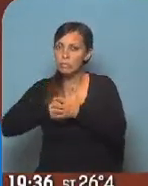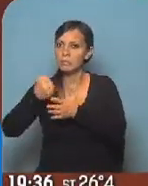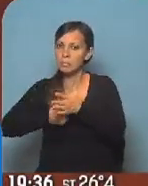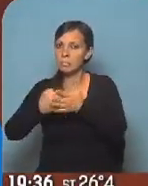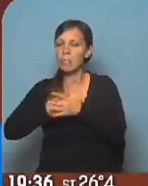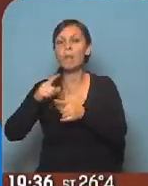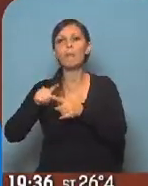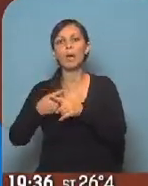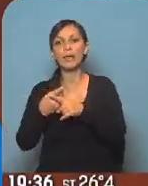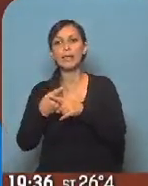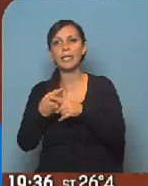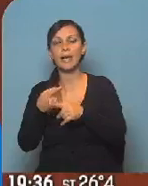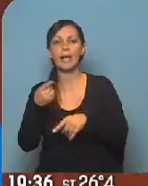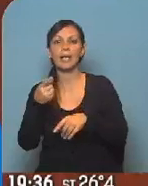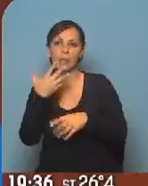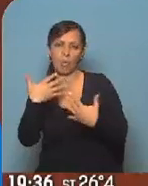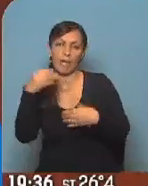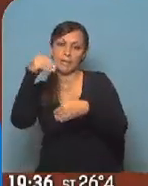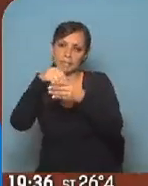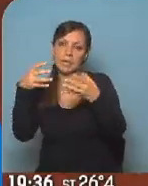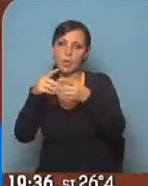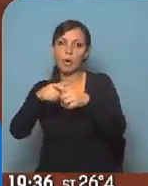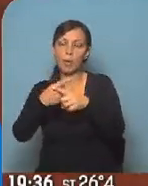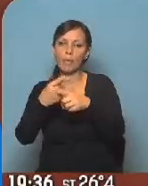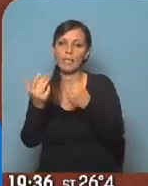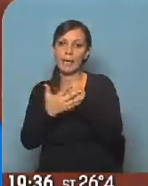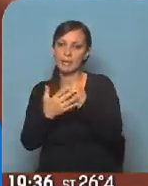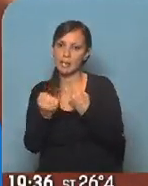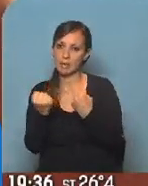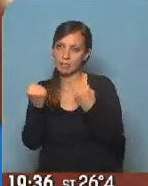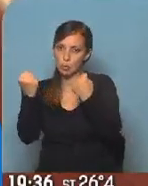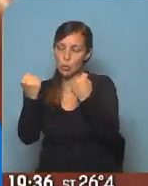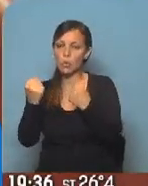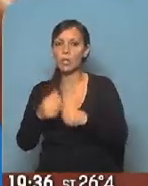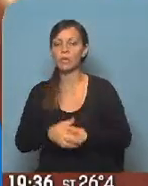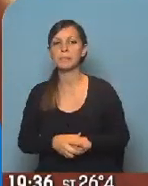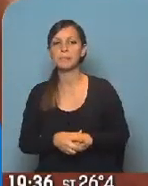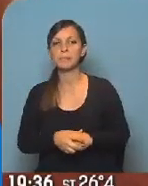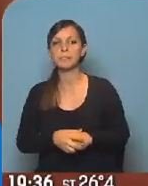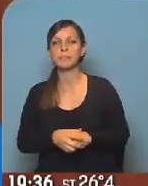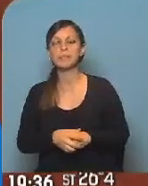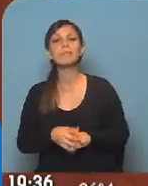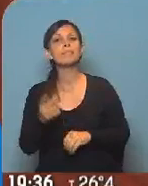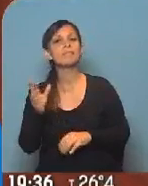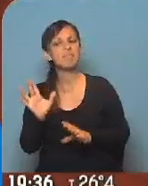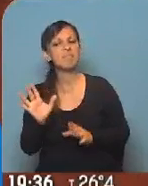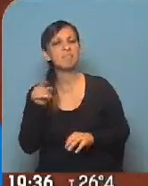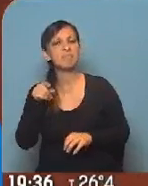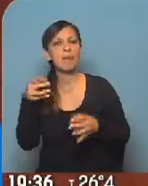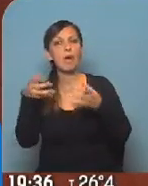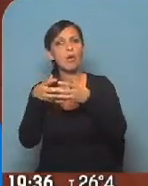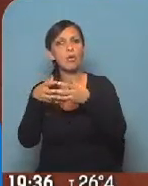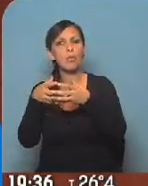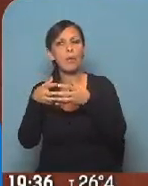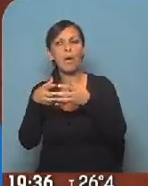que pueden filiarse en cierta izquierda un poco más extrema, digamos, dentro de un parámetro de normalidad, no